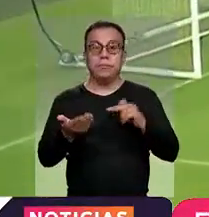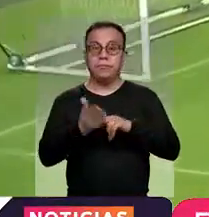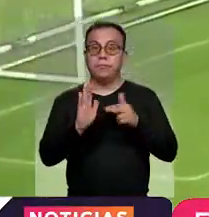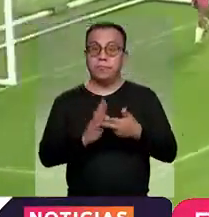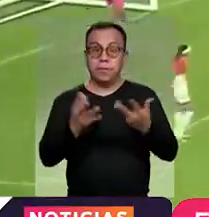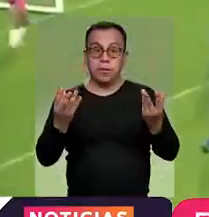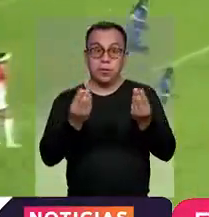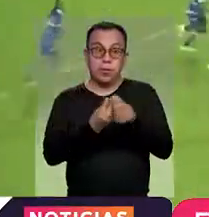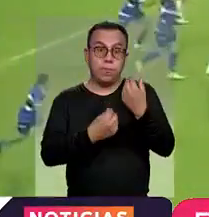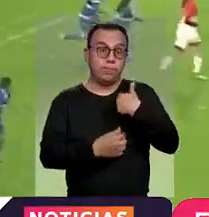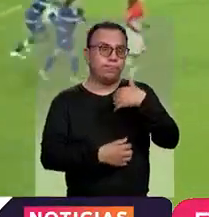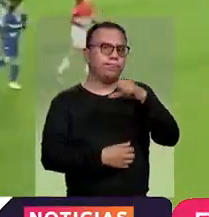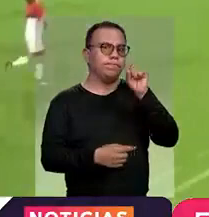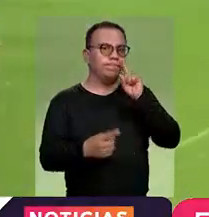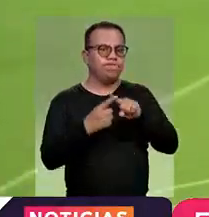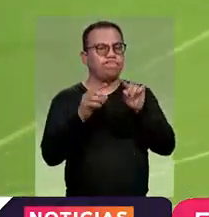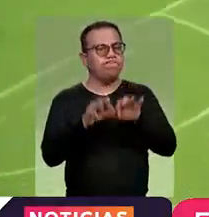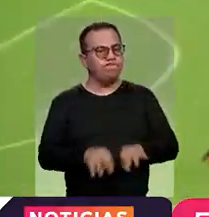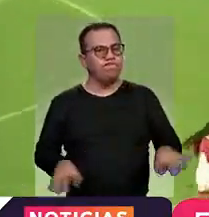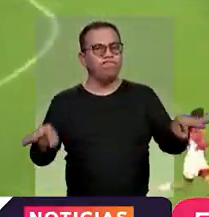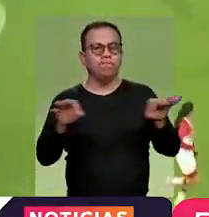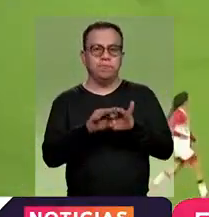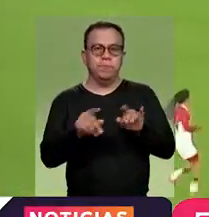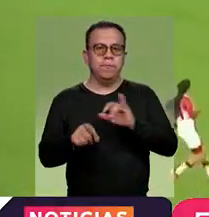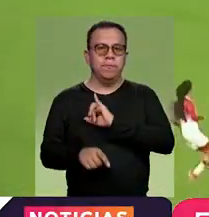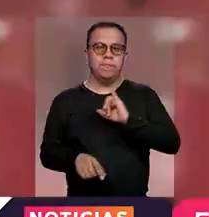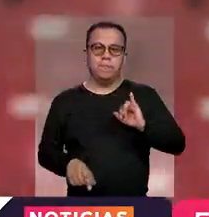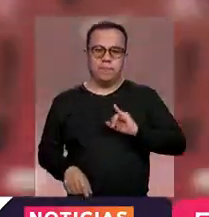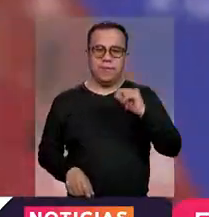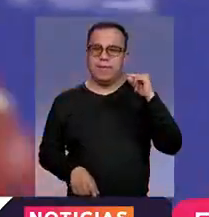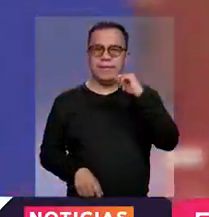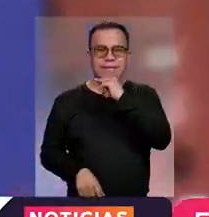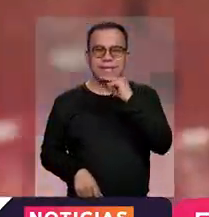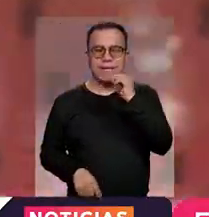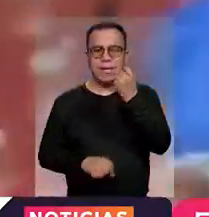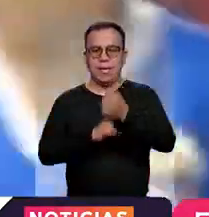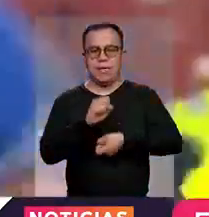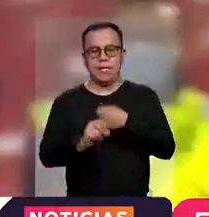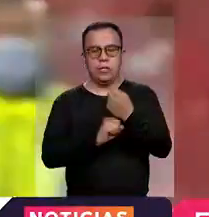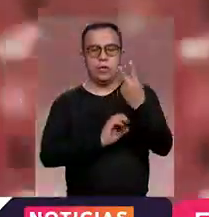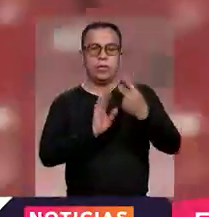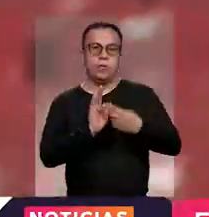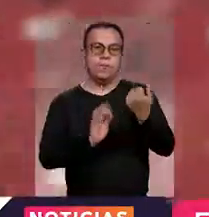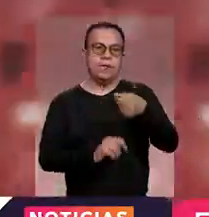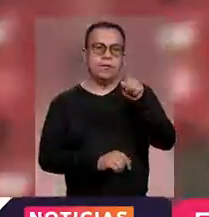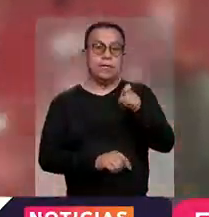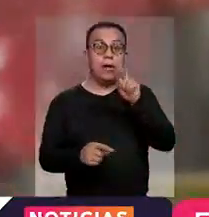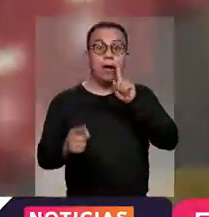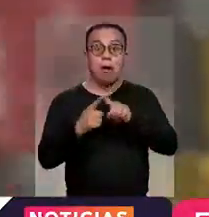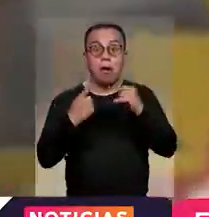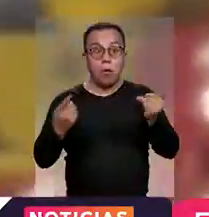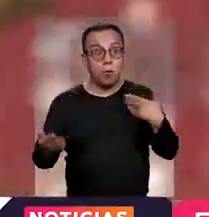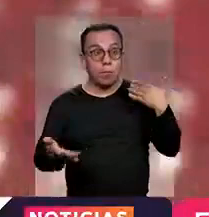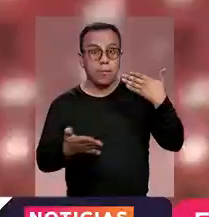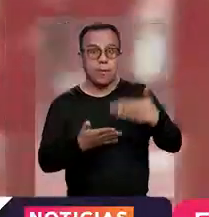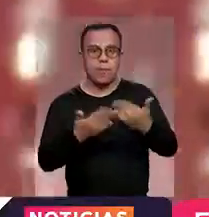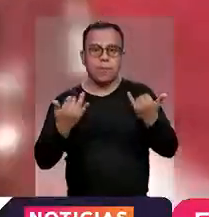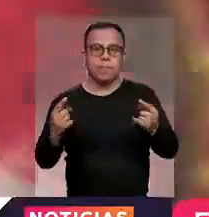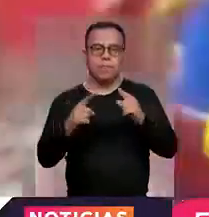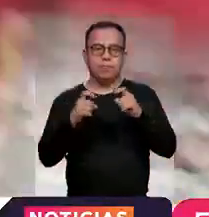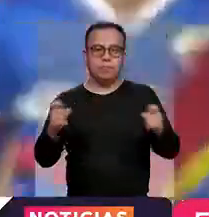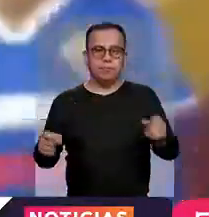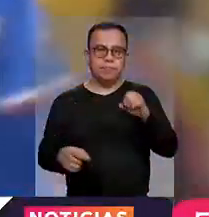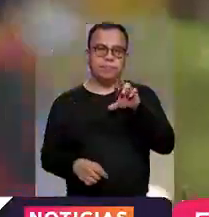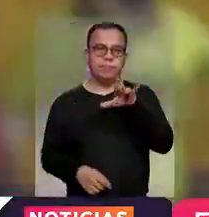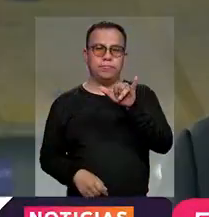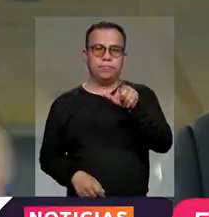campeón ha aportado importantes jugadoras e independiente santafé desde el 2016 y ahora su objetivo es lograr el título en la copa nottingham de lola